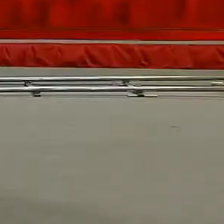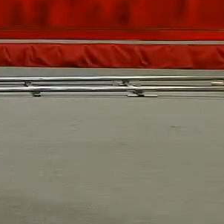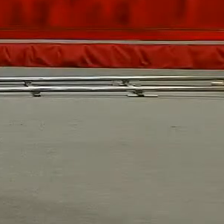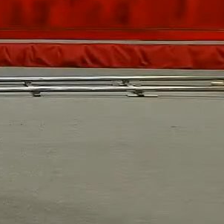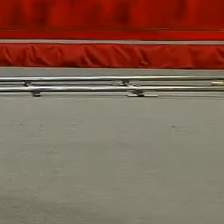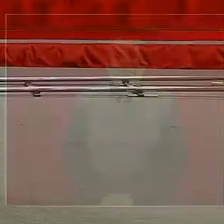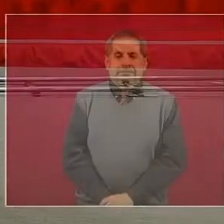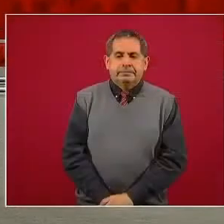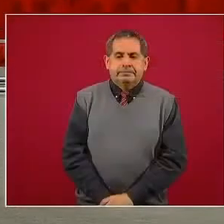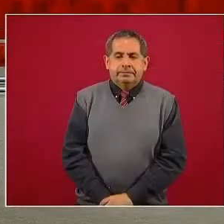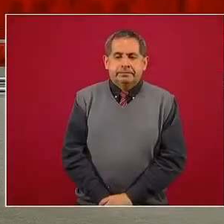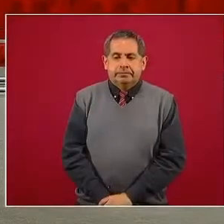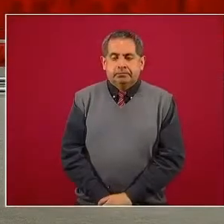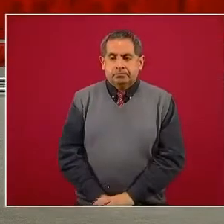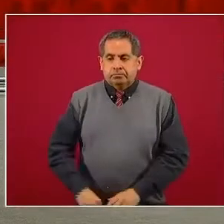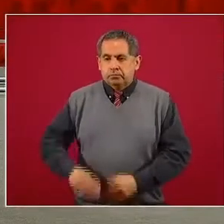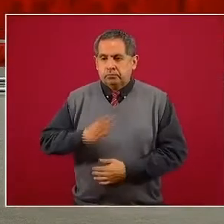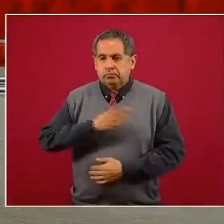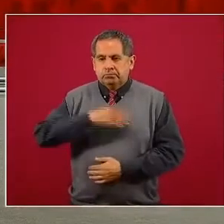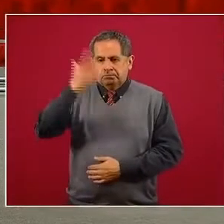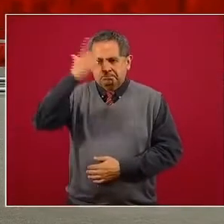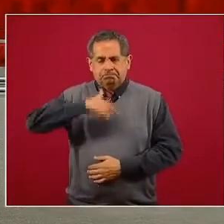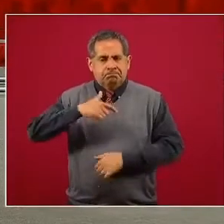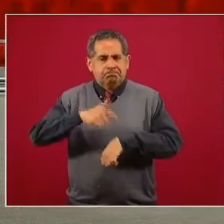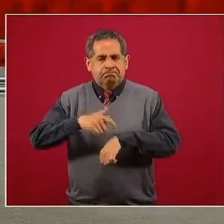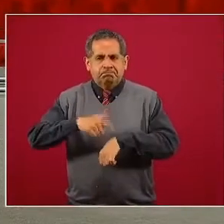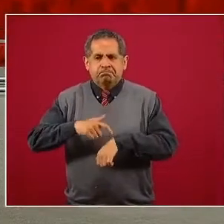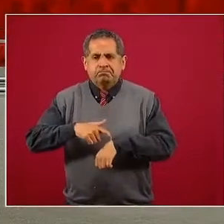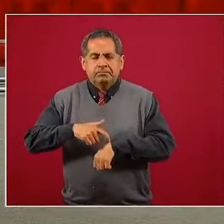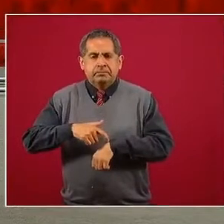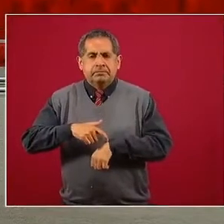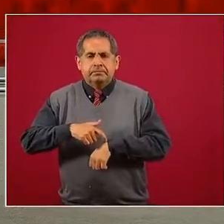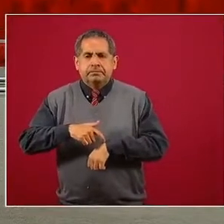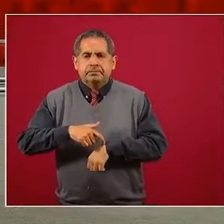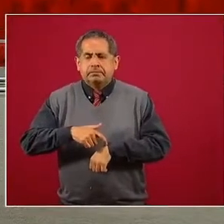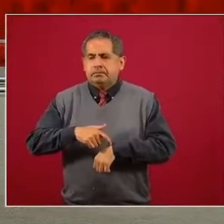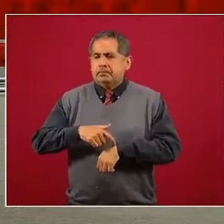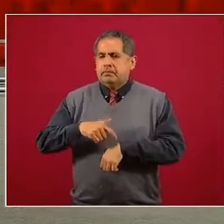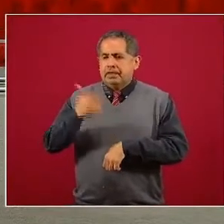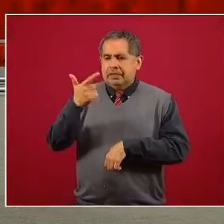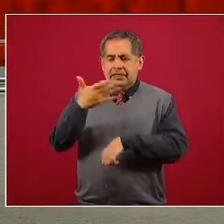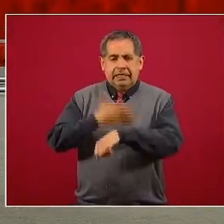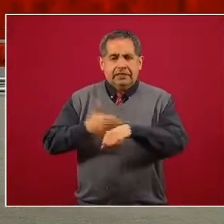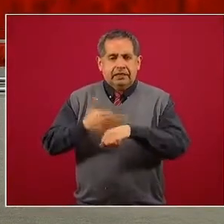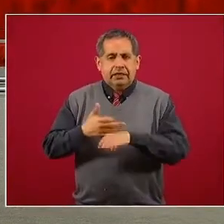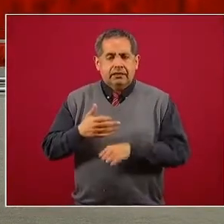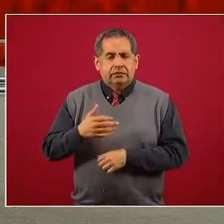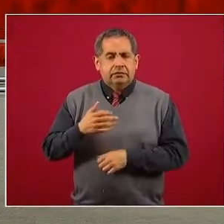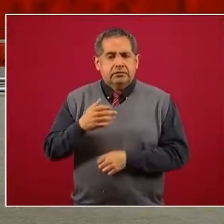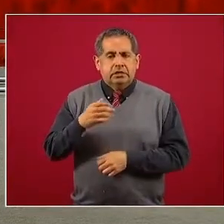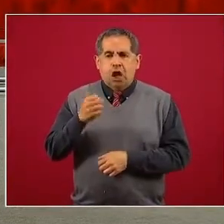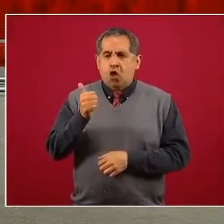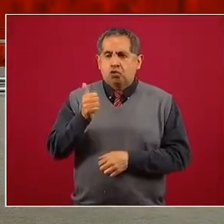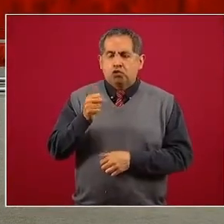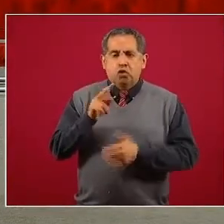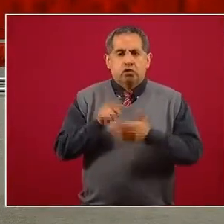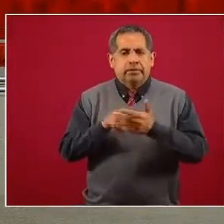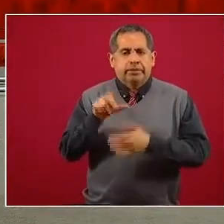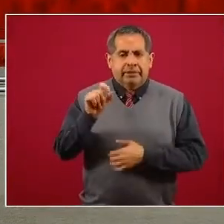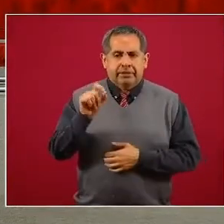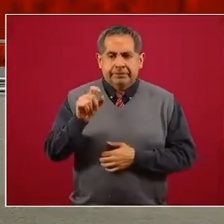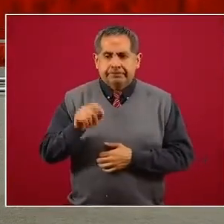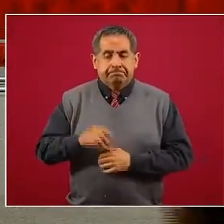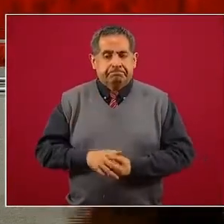Buenas noches, son las 19 horas en punto del viernes 7 de agosto de 2020. Y aquí en el